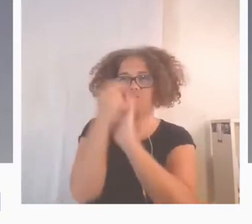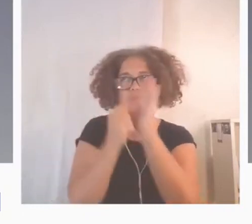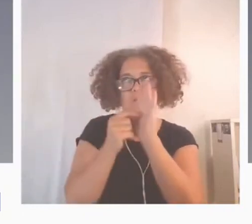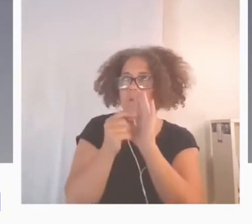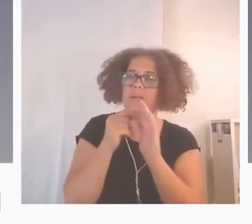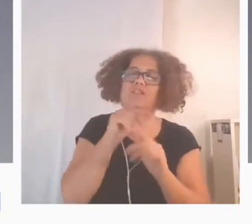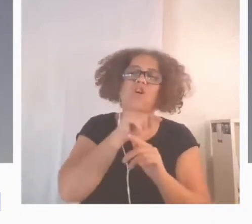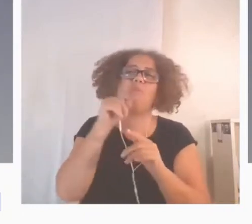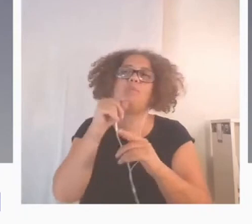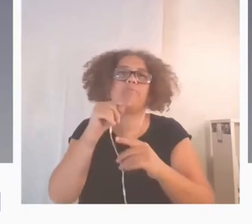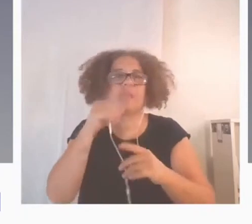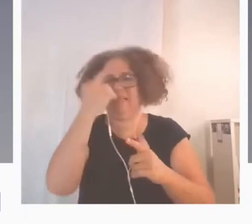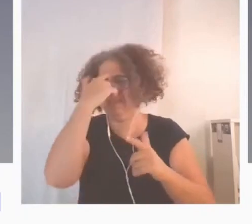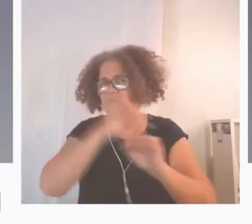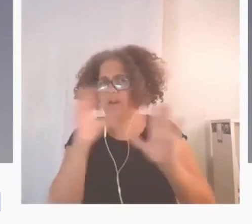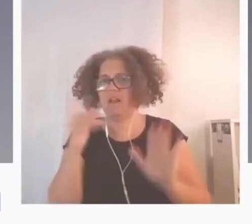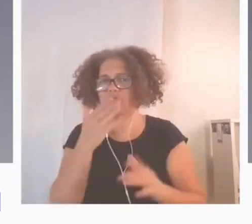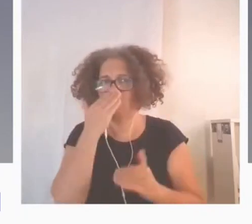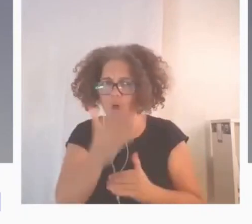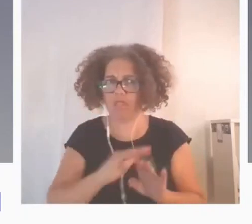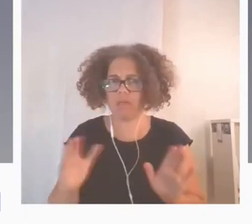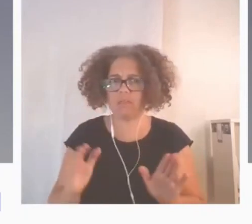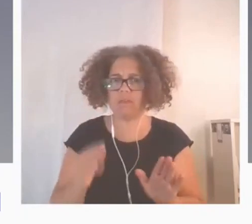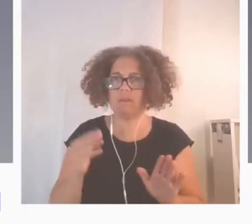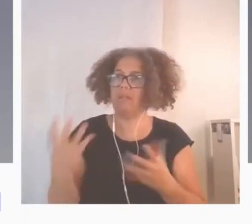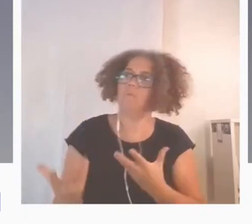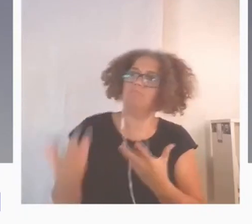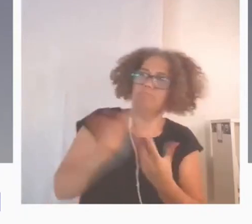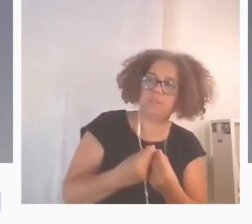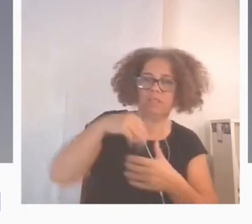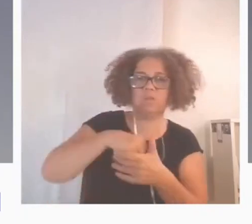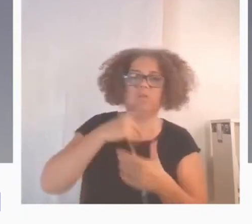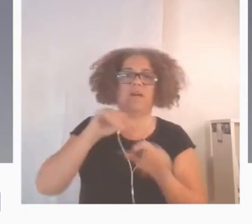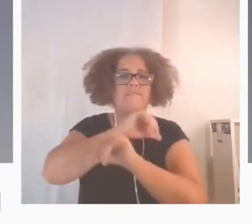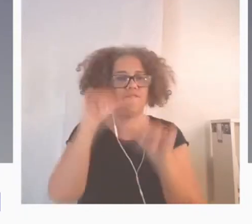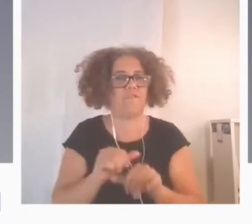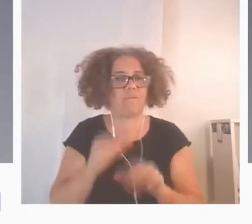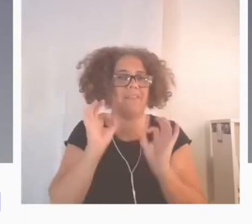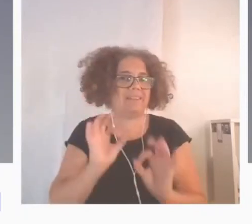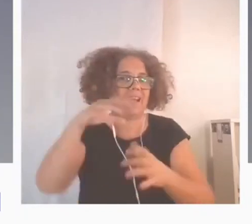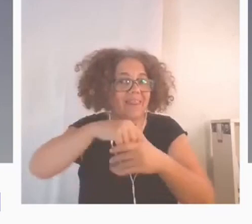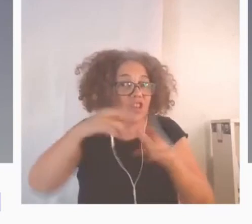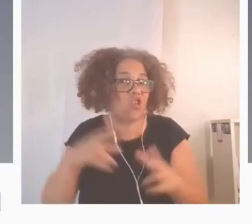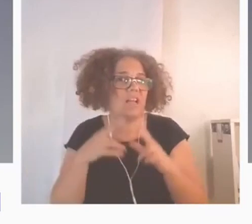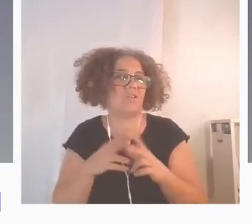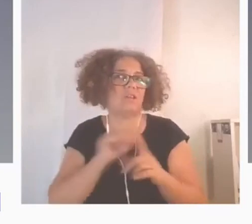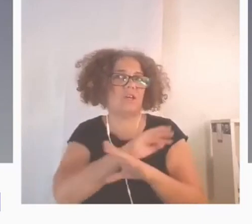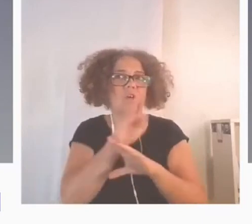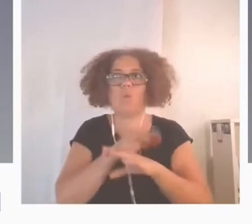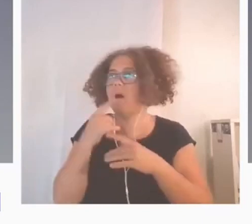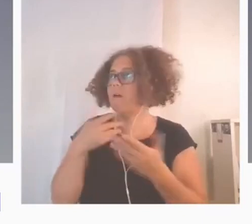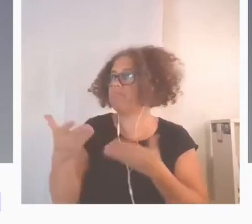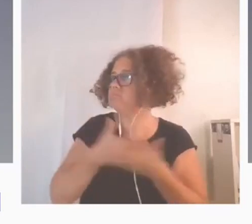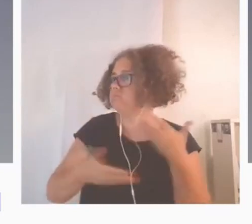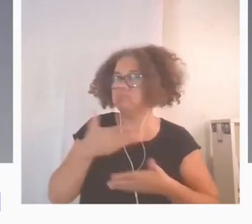pero consciente, que tiene que hacer parte de nuestra forma de estar en sociedad y, claro, y cuidar de nuestra sociedad en futuro. Por